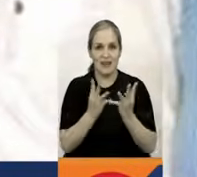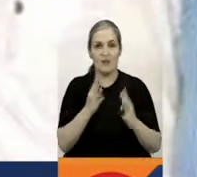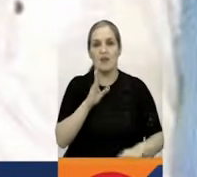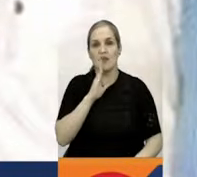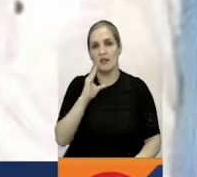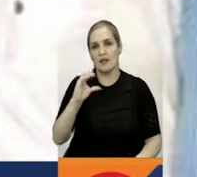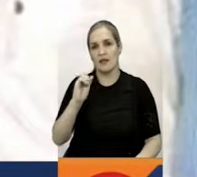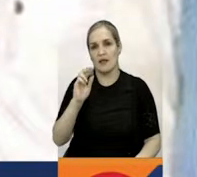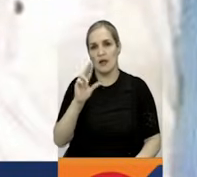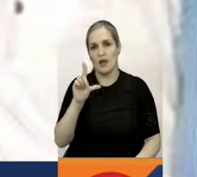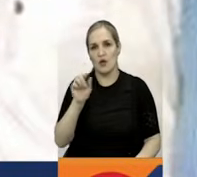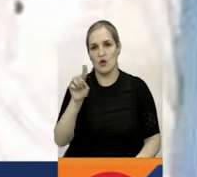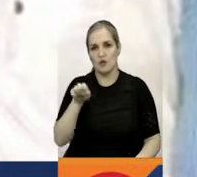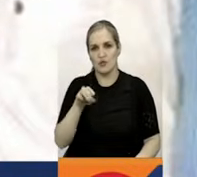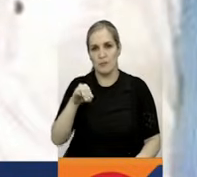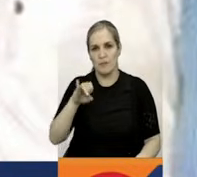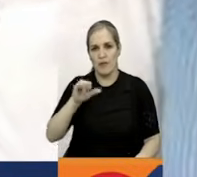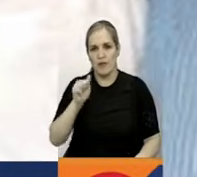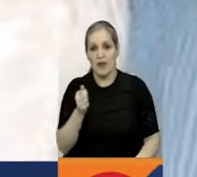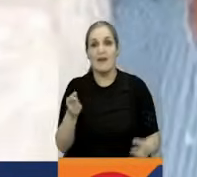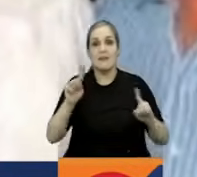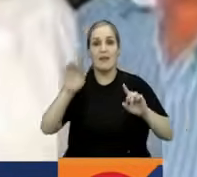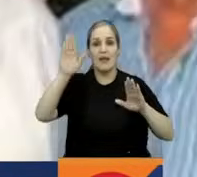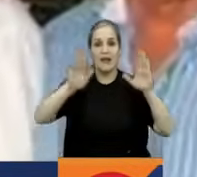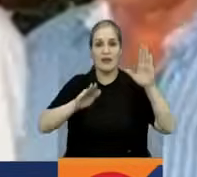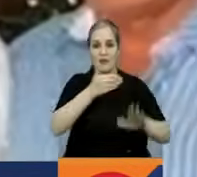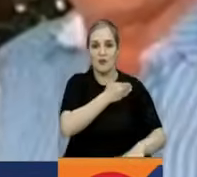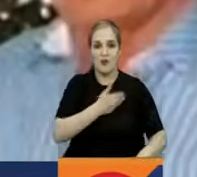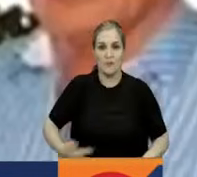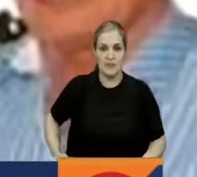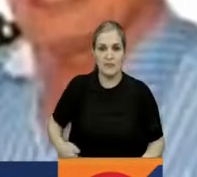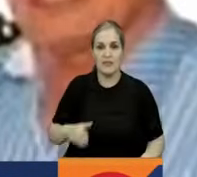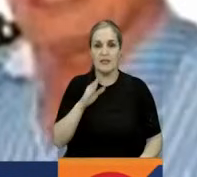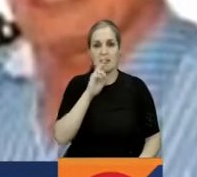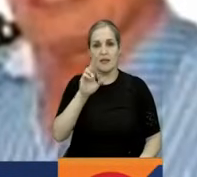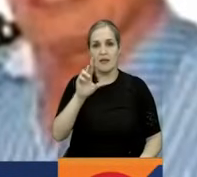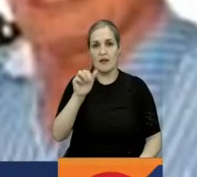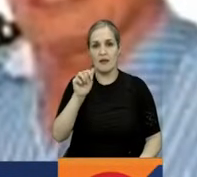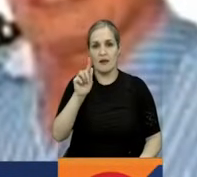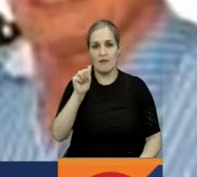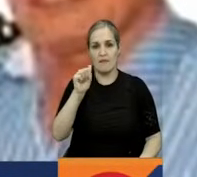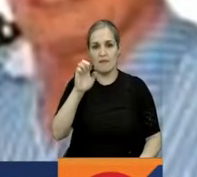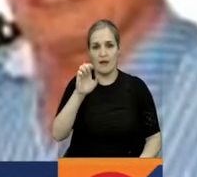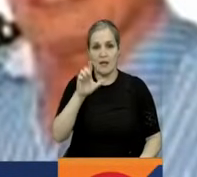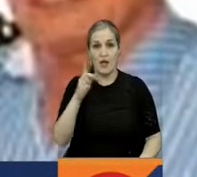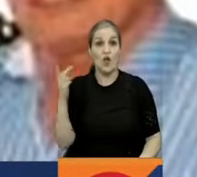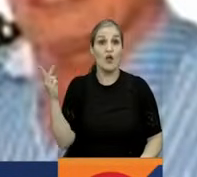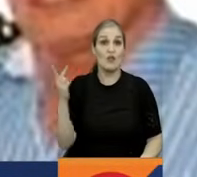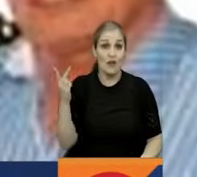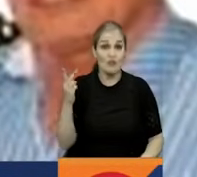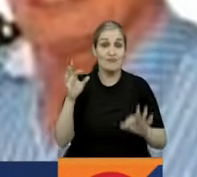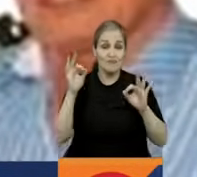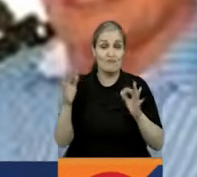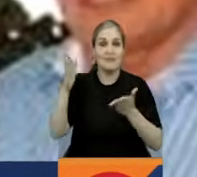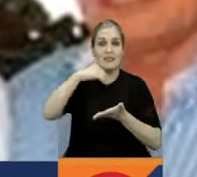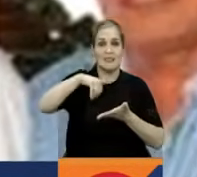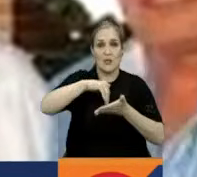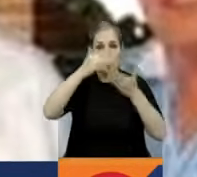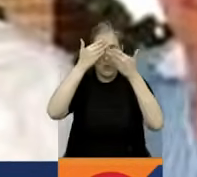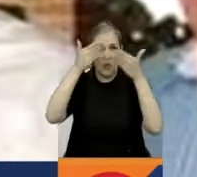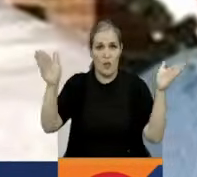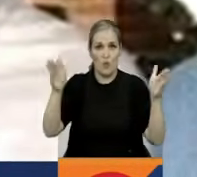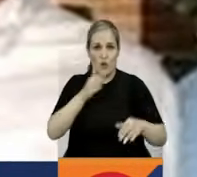Mejía y el precandidato presidencial Rafael Nieto Loaiza, ambos del Centro Democrático, en